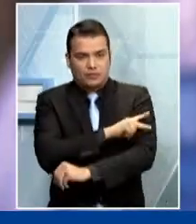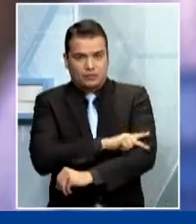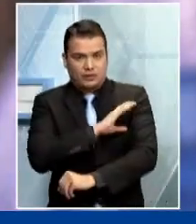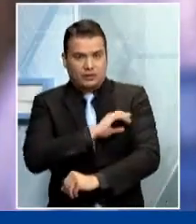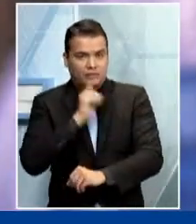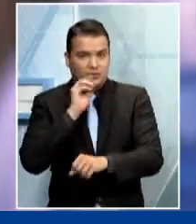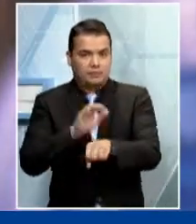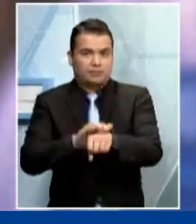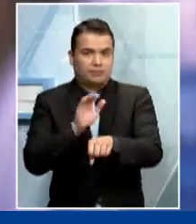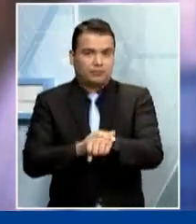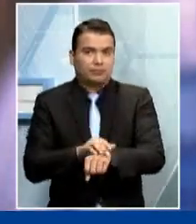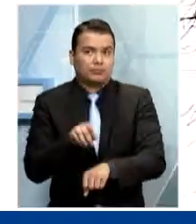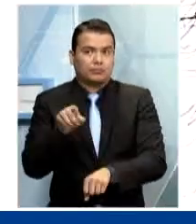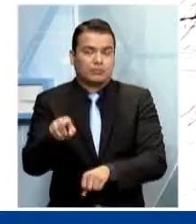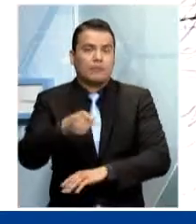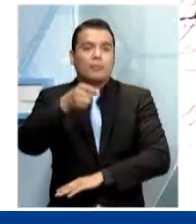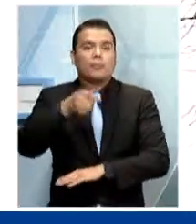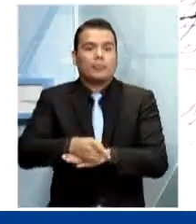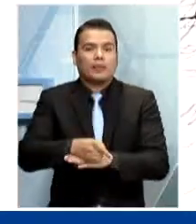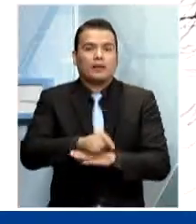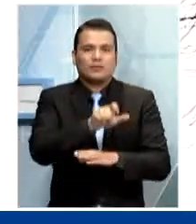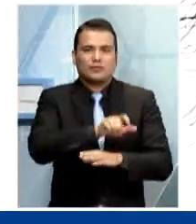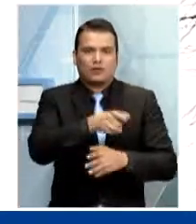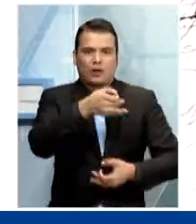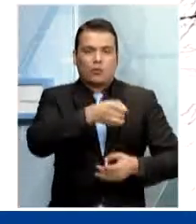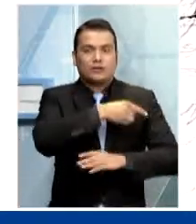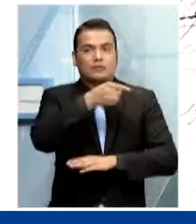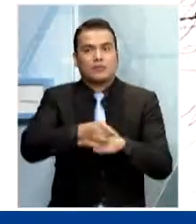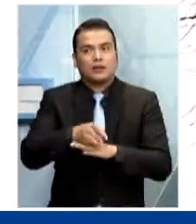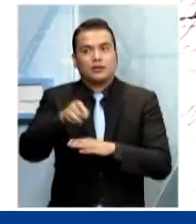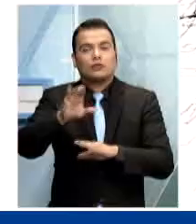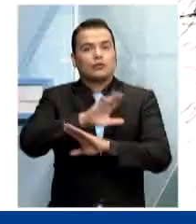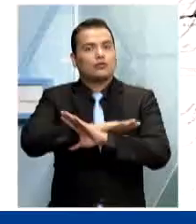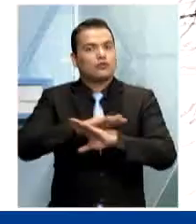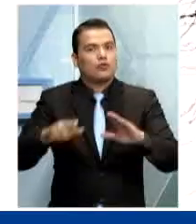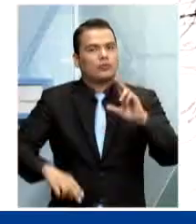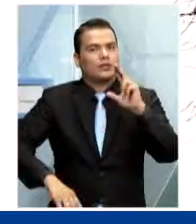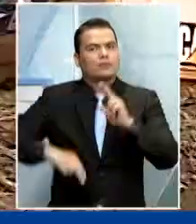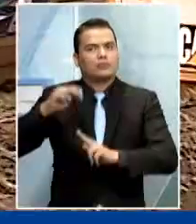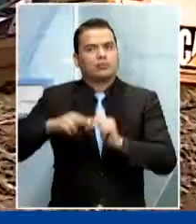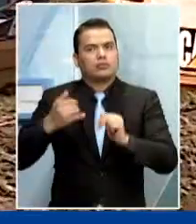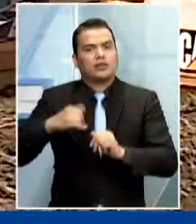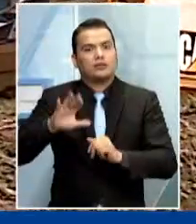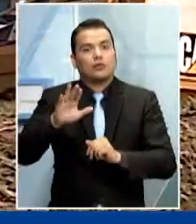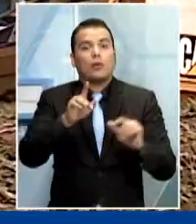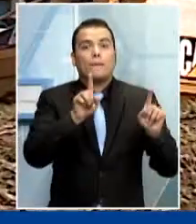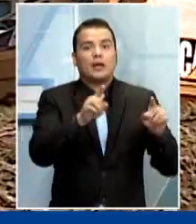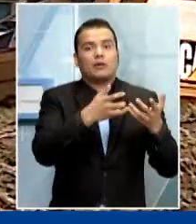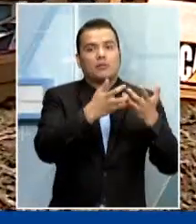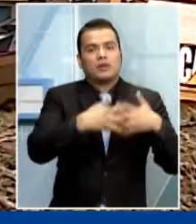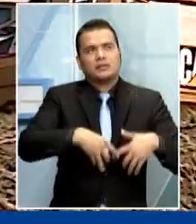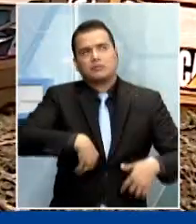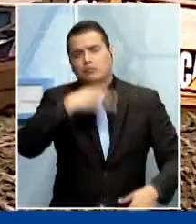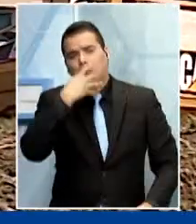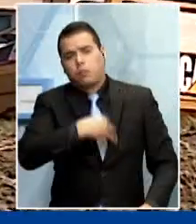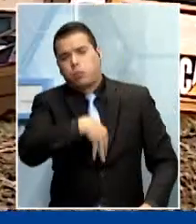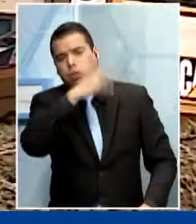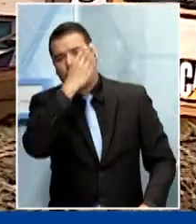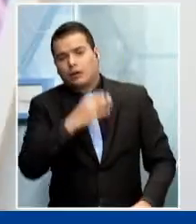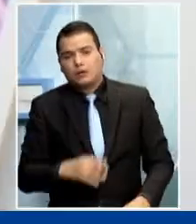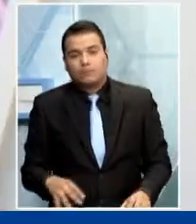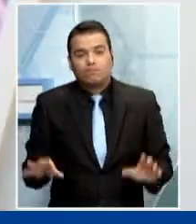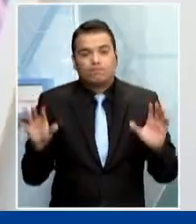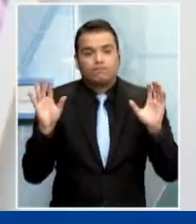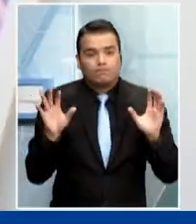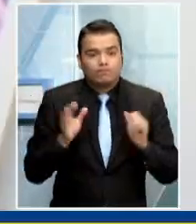manifestó que aunque existe un fallo por parte del juez 21 de cali que ordena que se suspendan las obras la constructora ha hecho caso omiso extrañamente